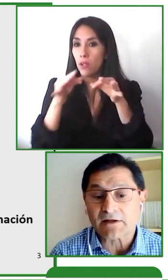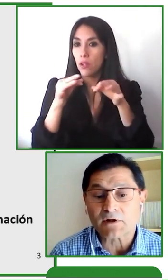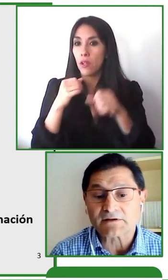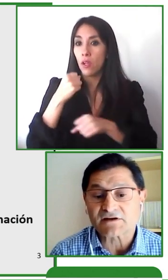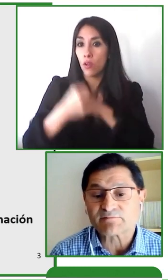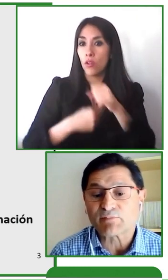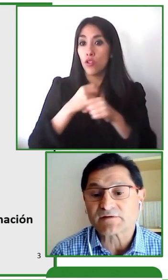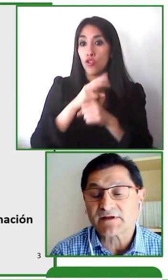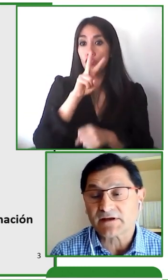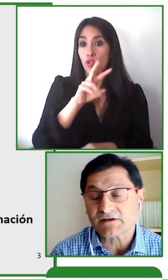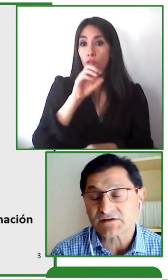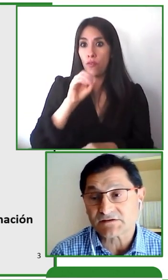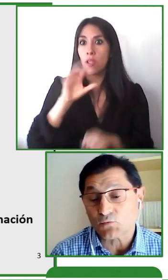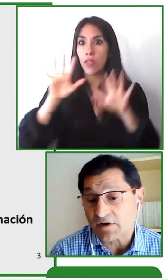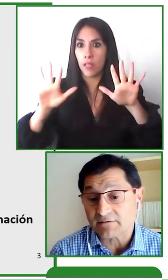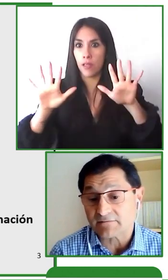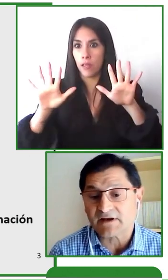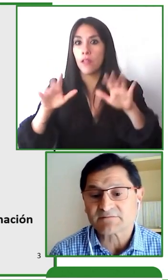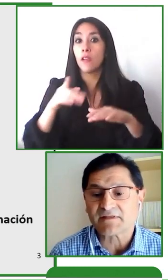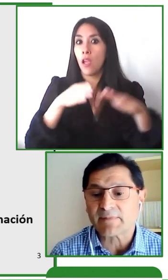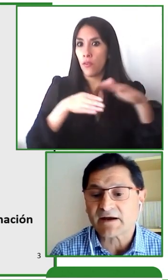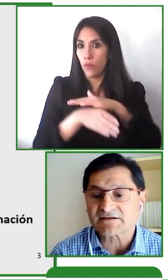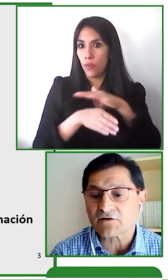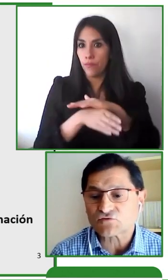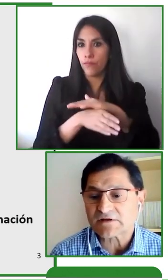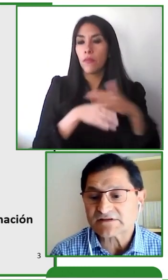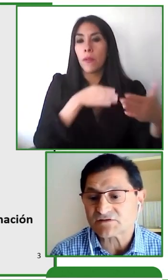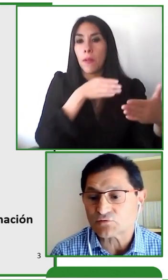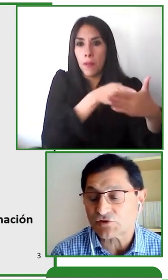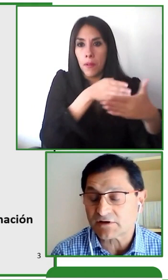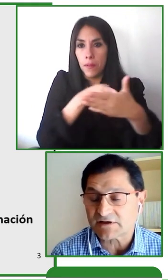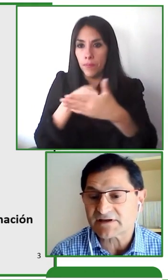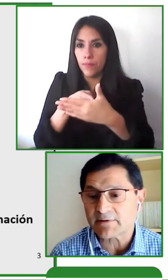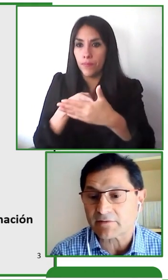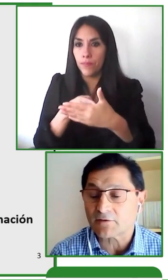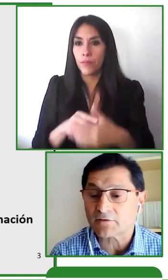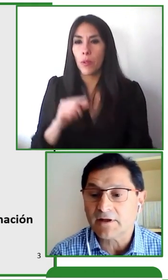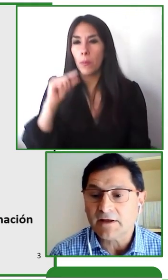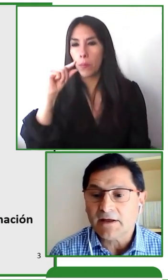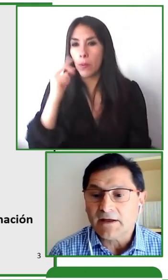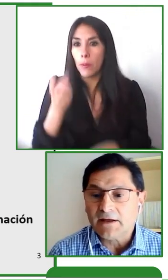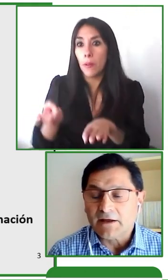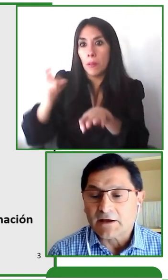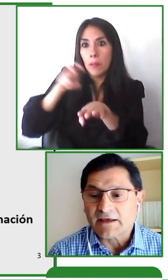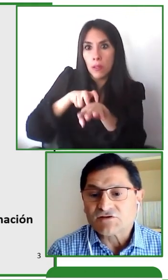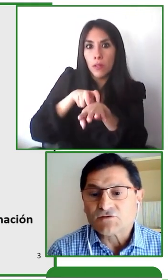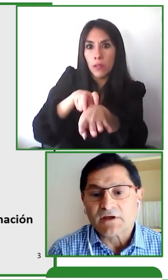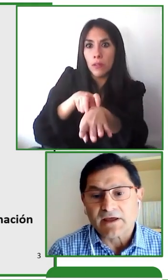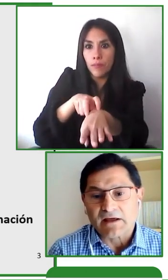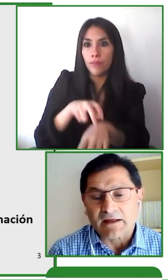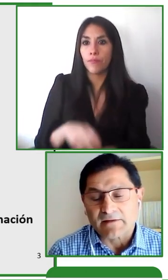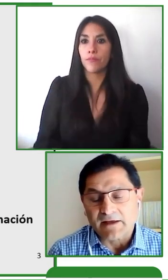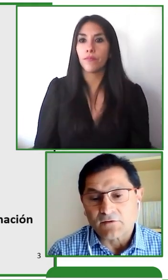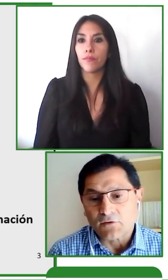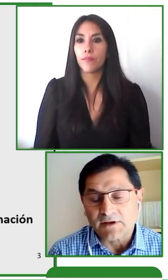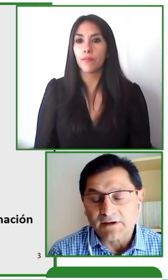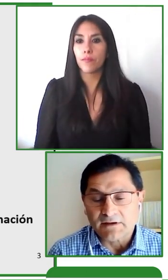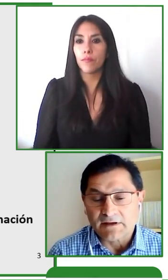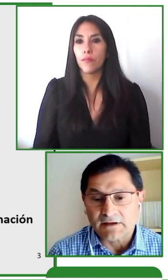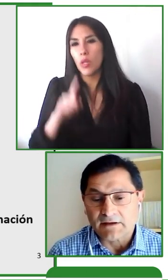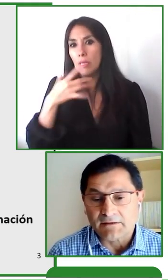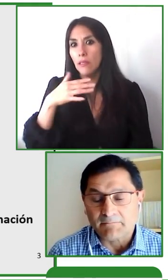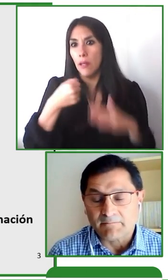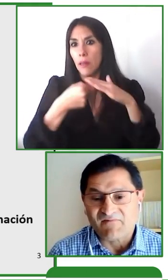acceso limitado al transporte es una de las principales causas de exclusión y discriminación. ¿Qué es lo que a día de